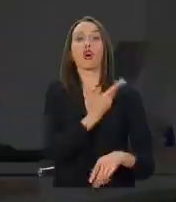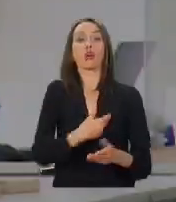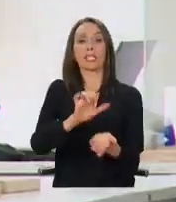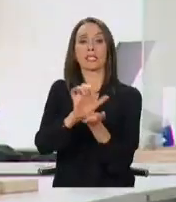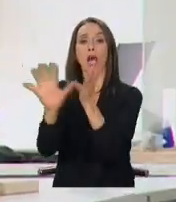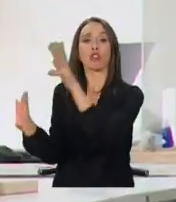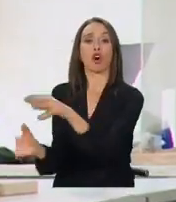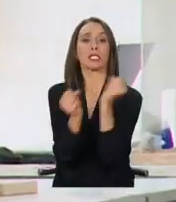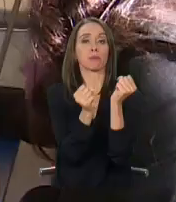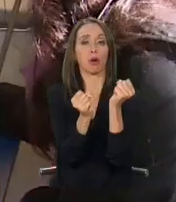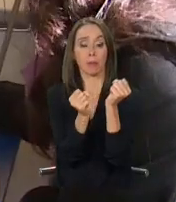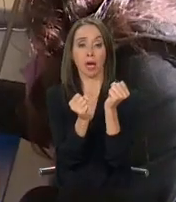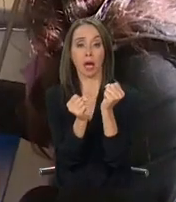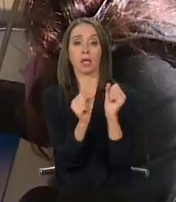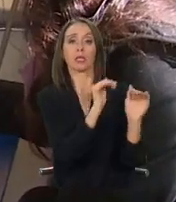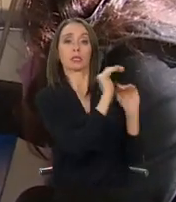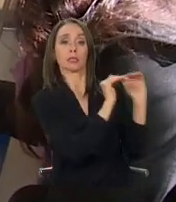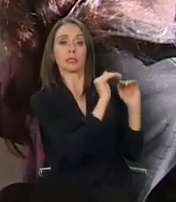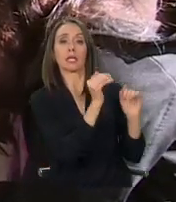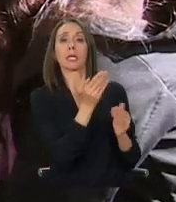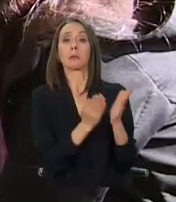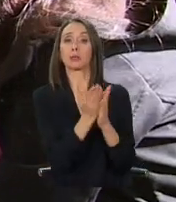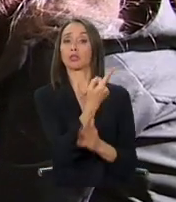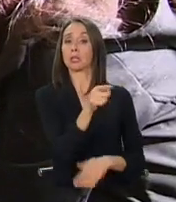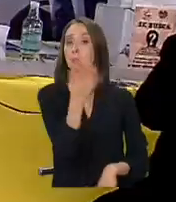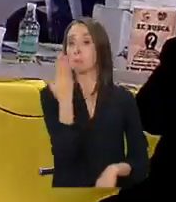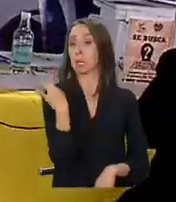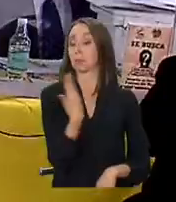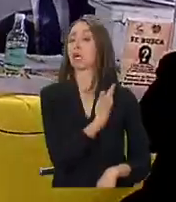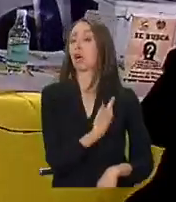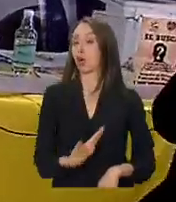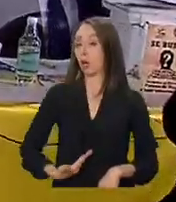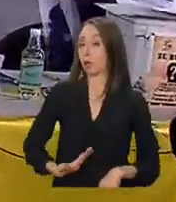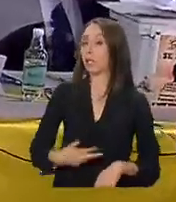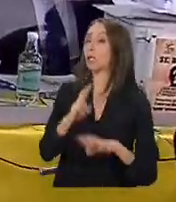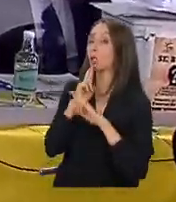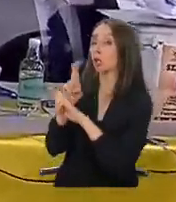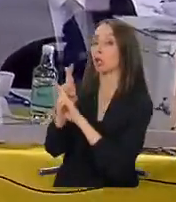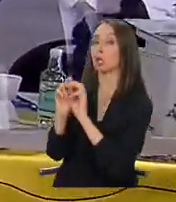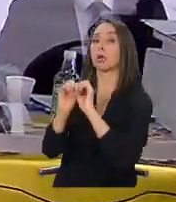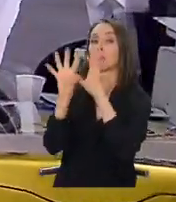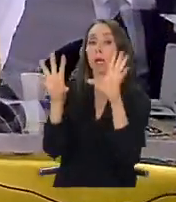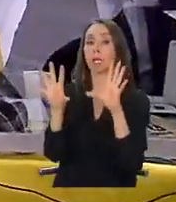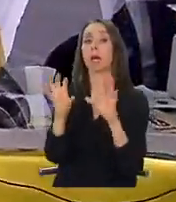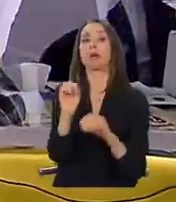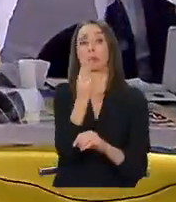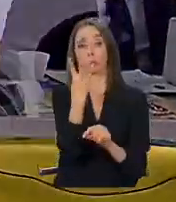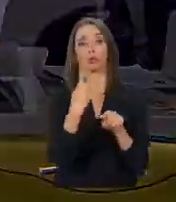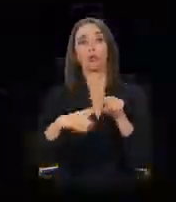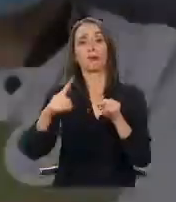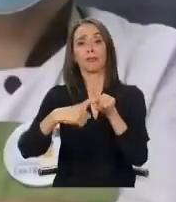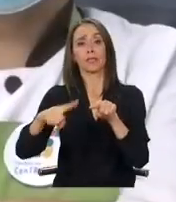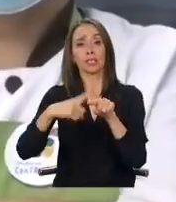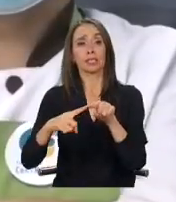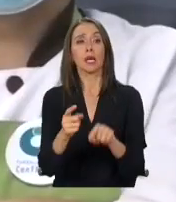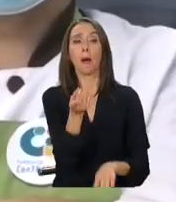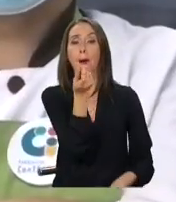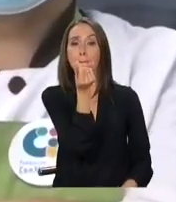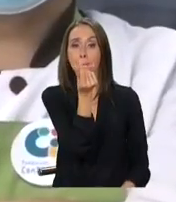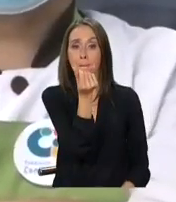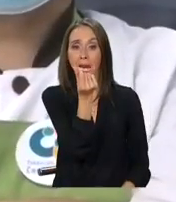expropiar. Emplazamientos que comenzaron la semana pasada y que el gobierno salió a aclarar en más de una ocasión. La